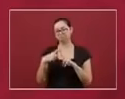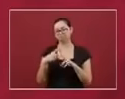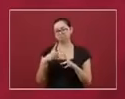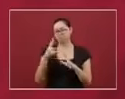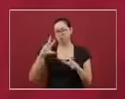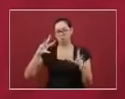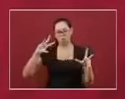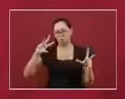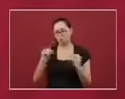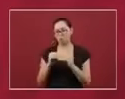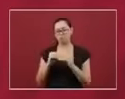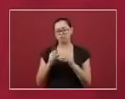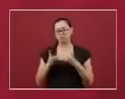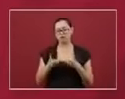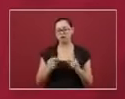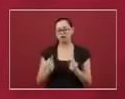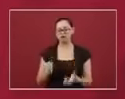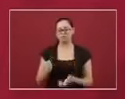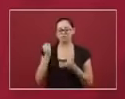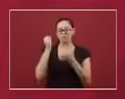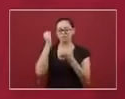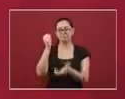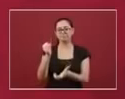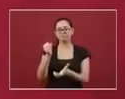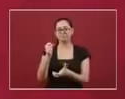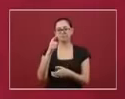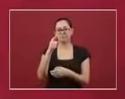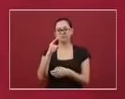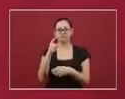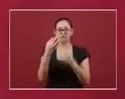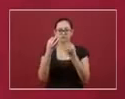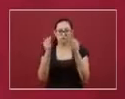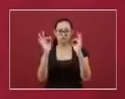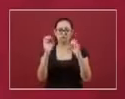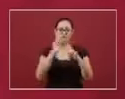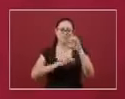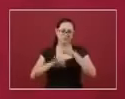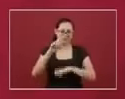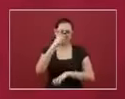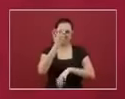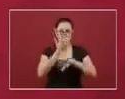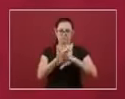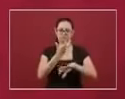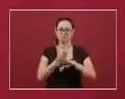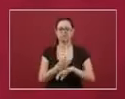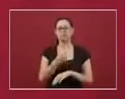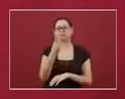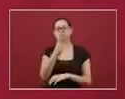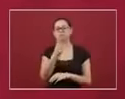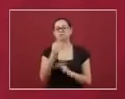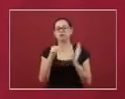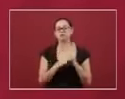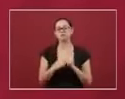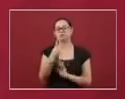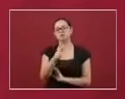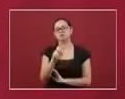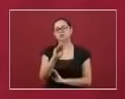total que se hará en consulados y la embajada de eeuu va a ser de 3 mil